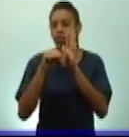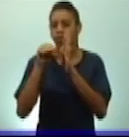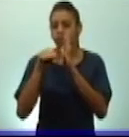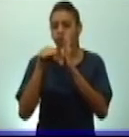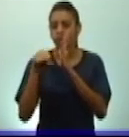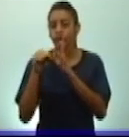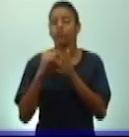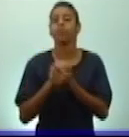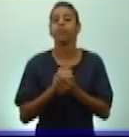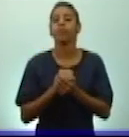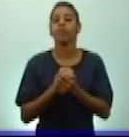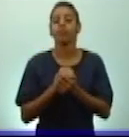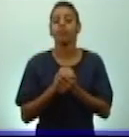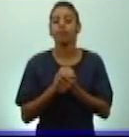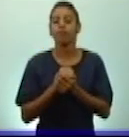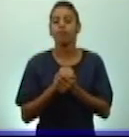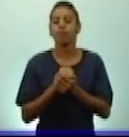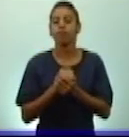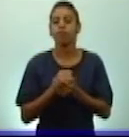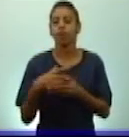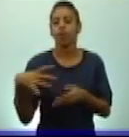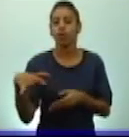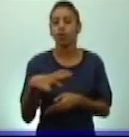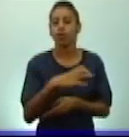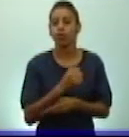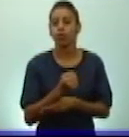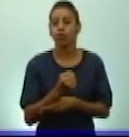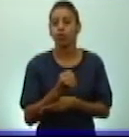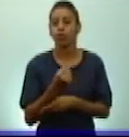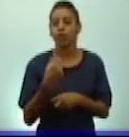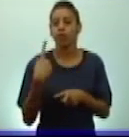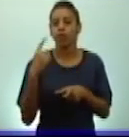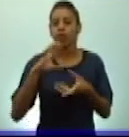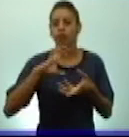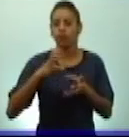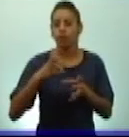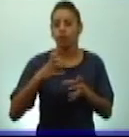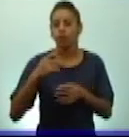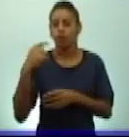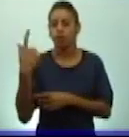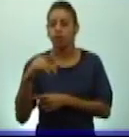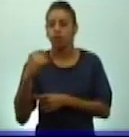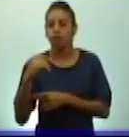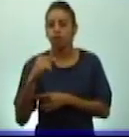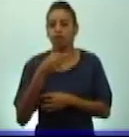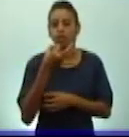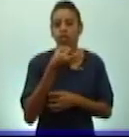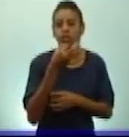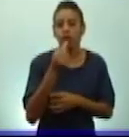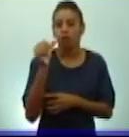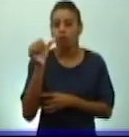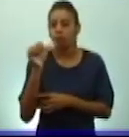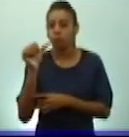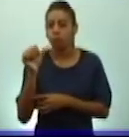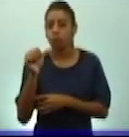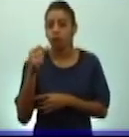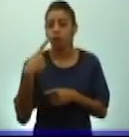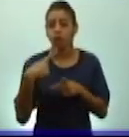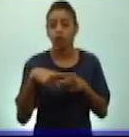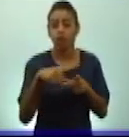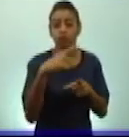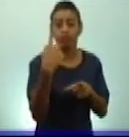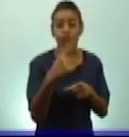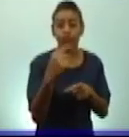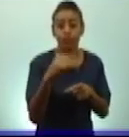prensa extranjera toda la campaña difamatoria que estaba llevando a cabo el imperialismo con respecto a